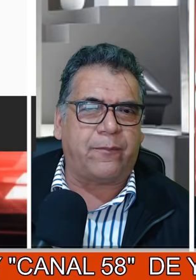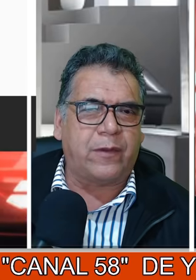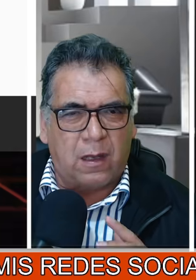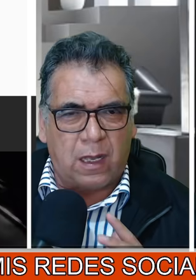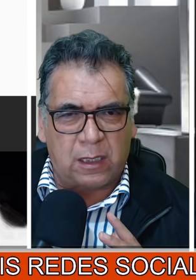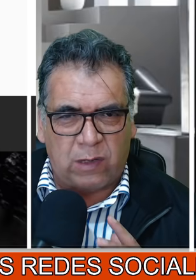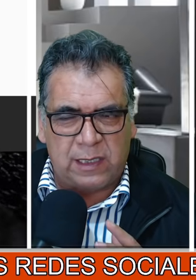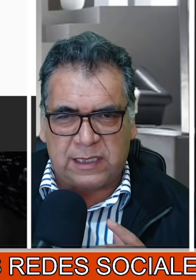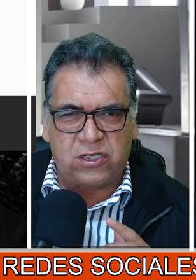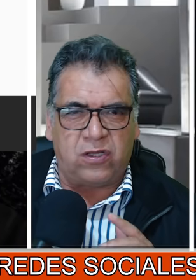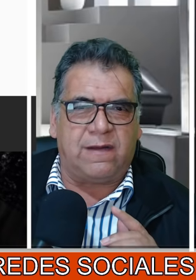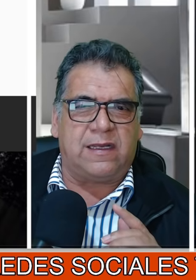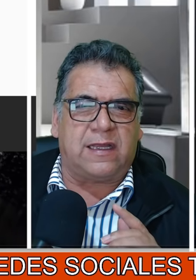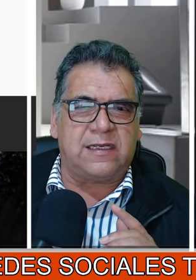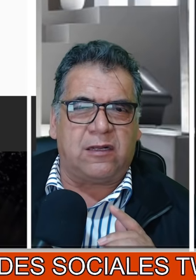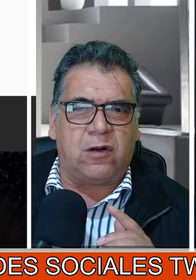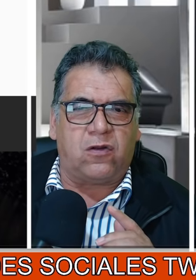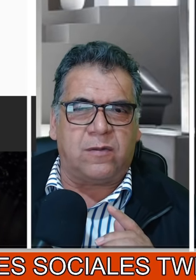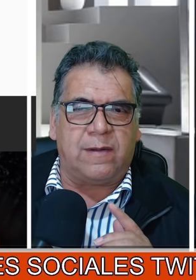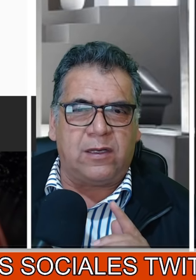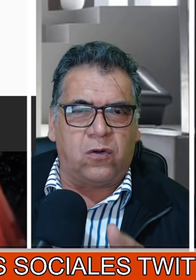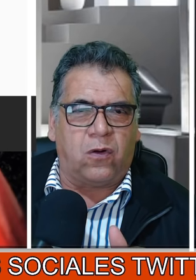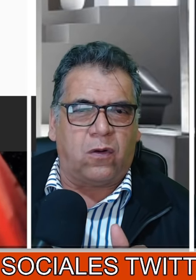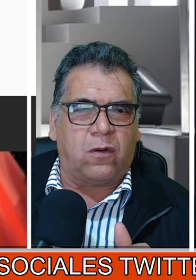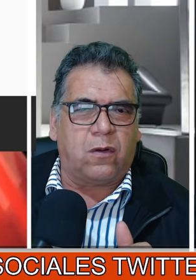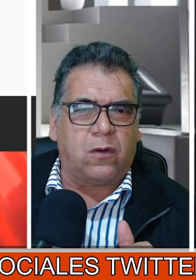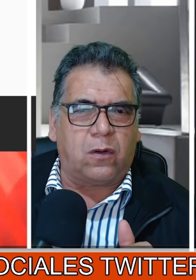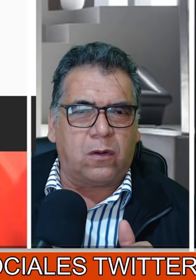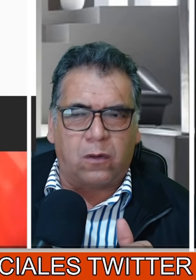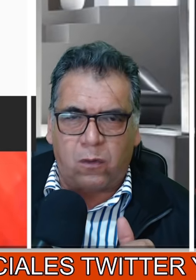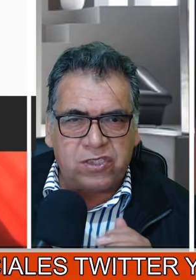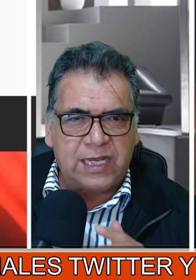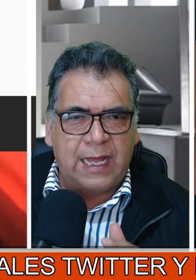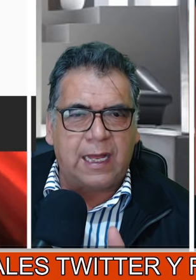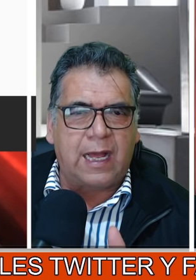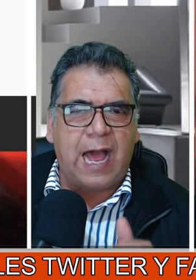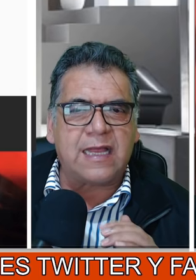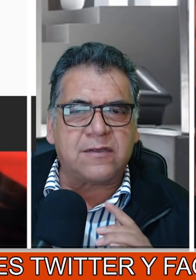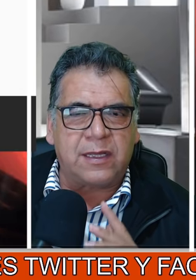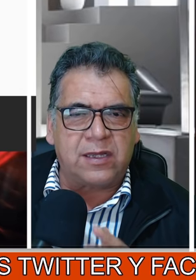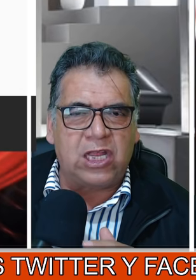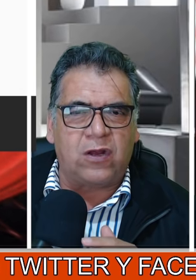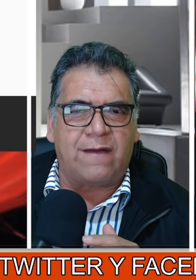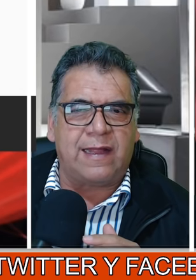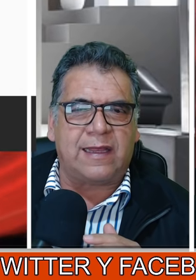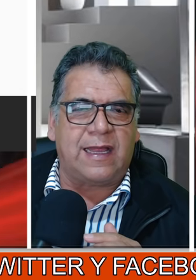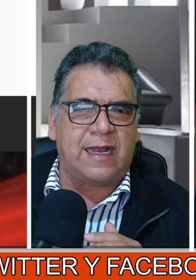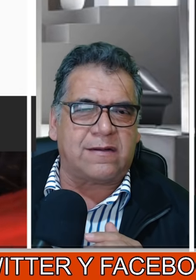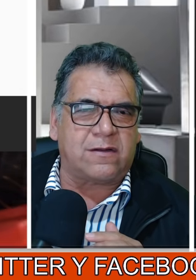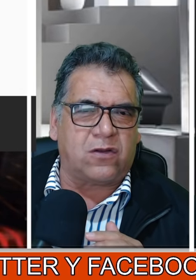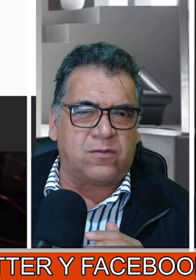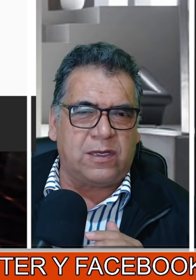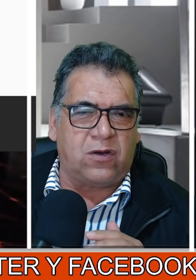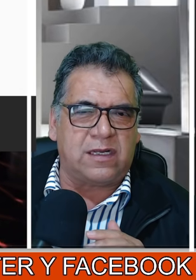ver. Actualización del 23 de enero de 2021. Rusia ha desmentido la venta de